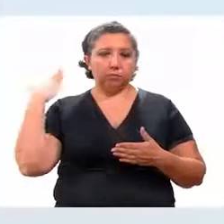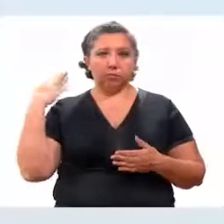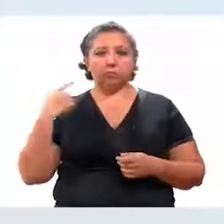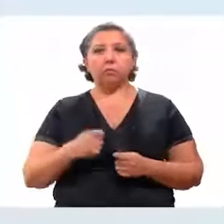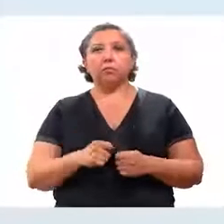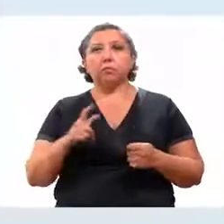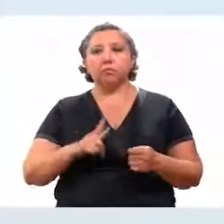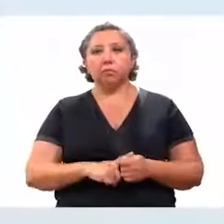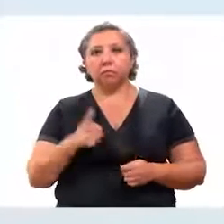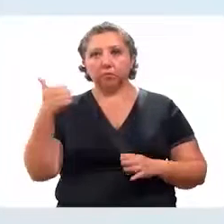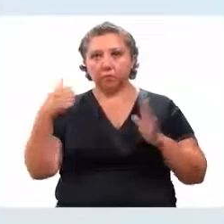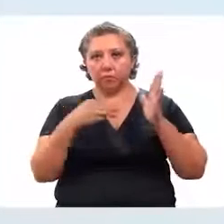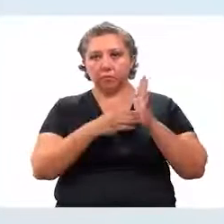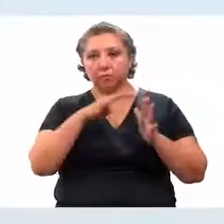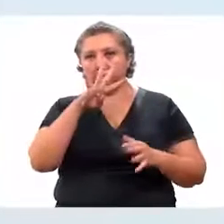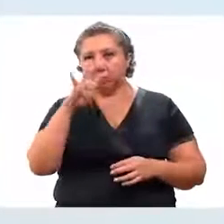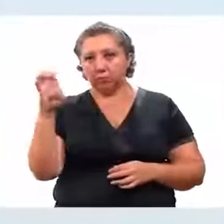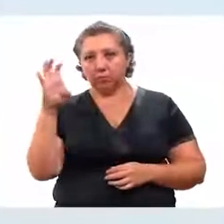En total son